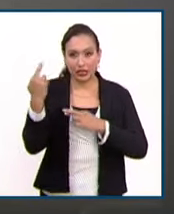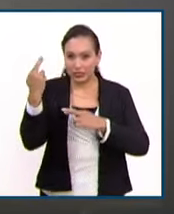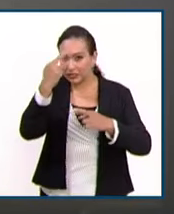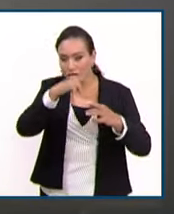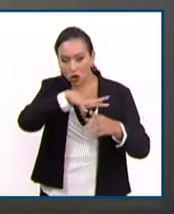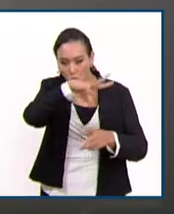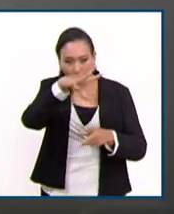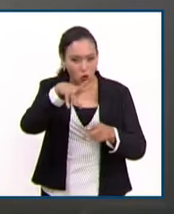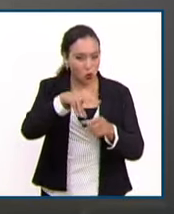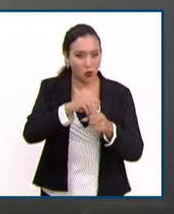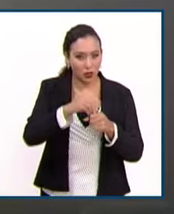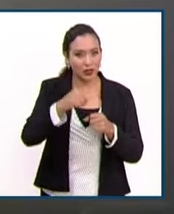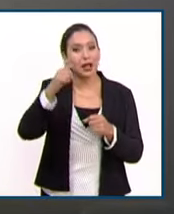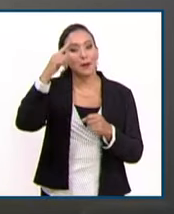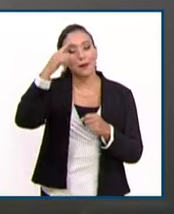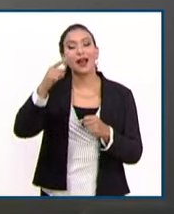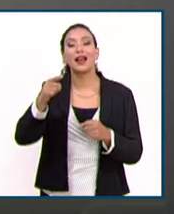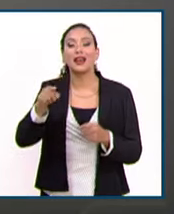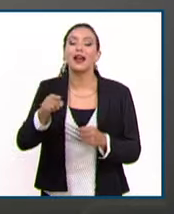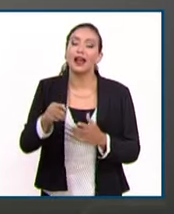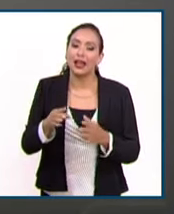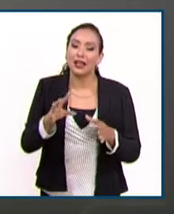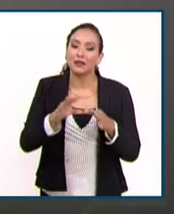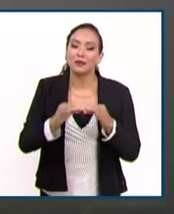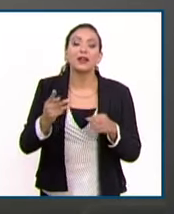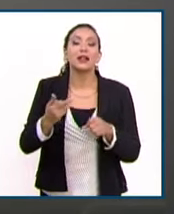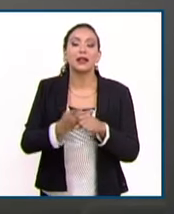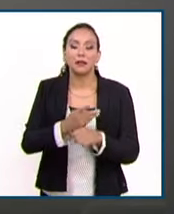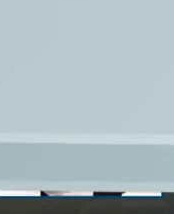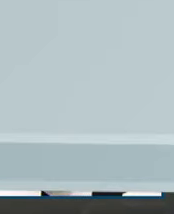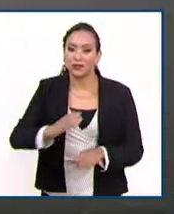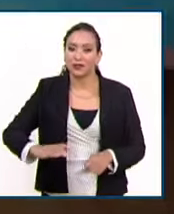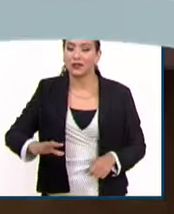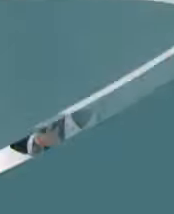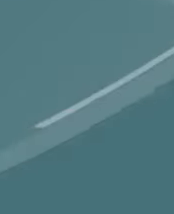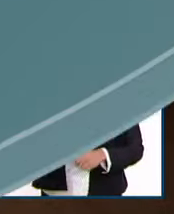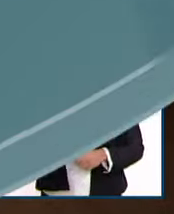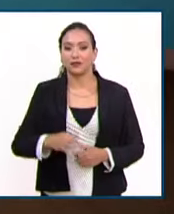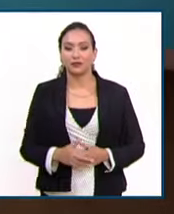declaratoria correspondiente a la elección presidencial.